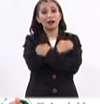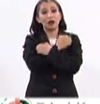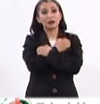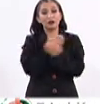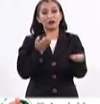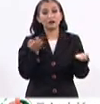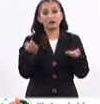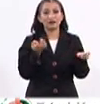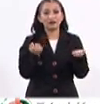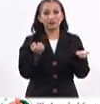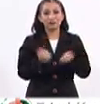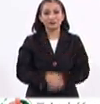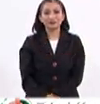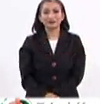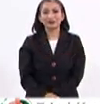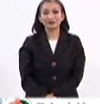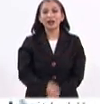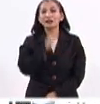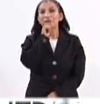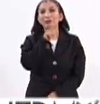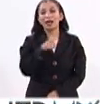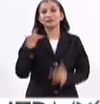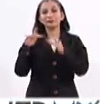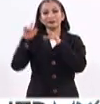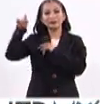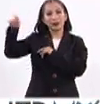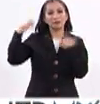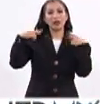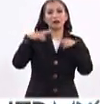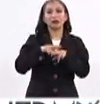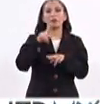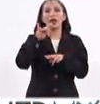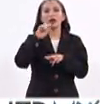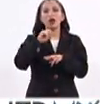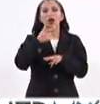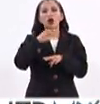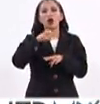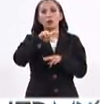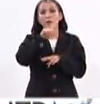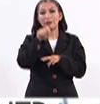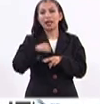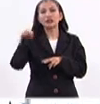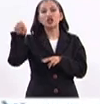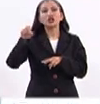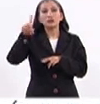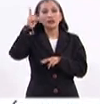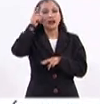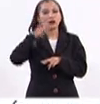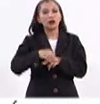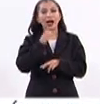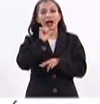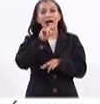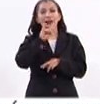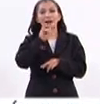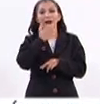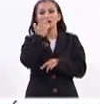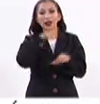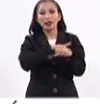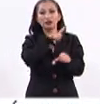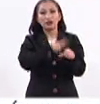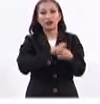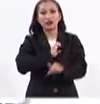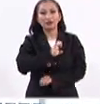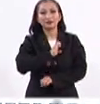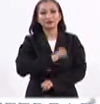educación física. También nos enlazaremos con el maestro Pedro Gómez Castañeda, subdirector académico de la Escuela Nacional